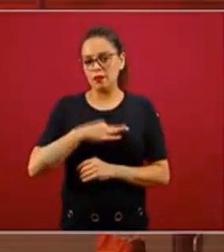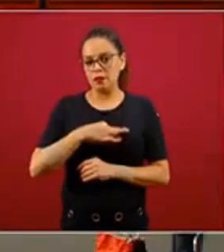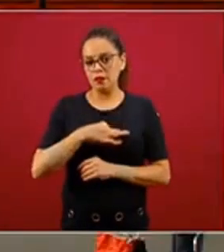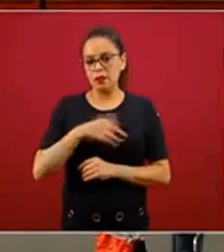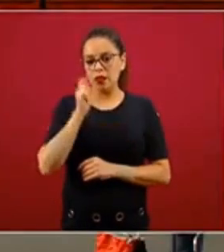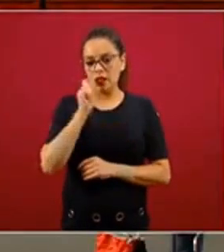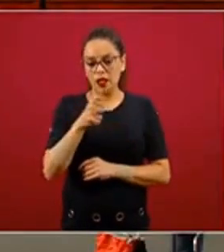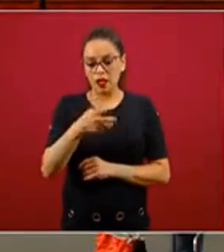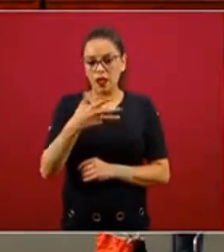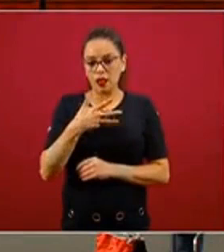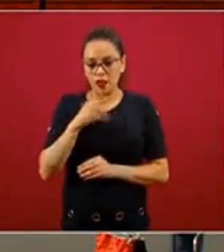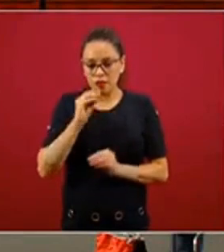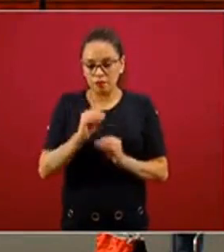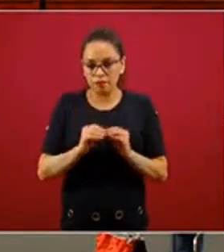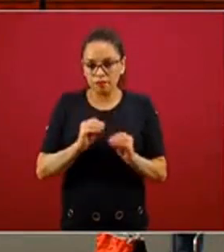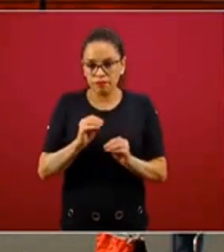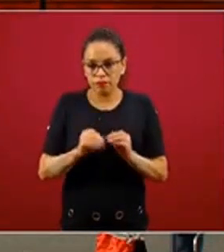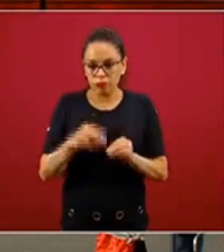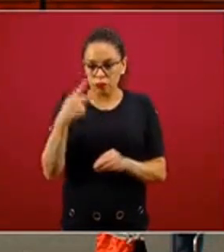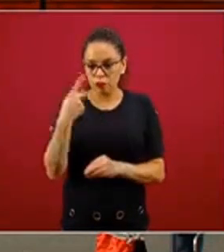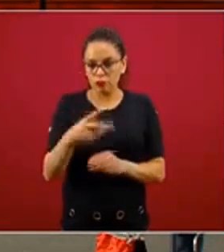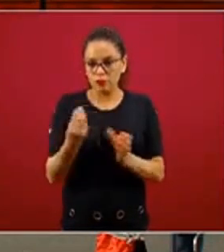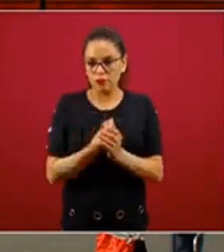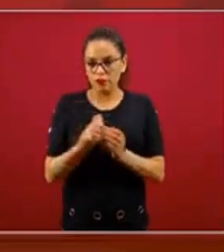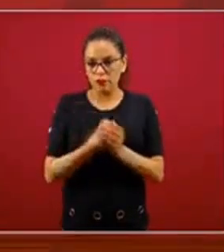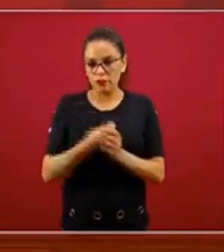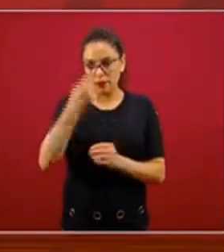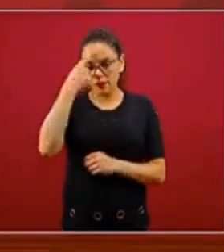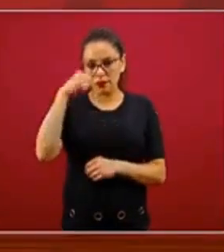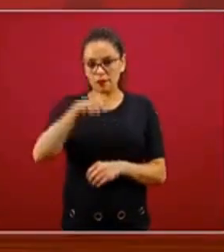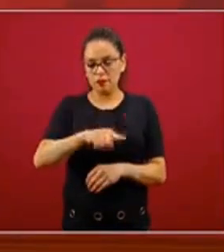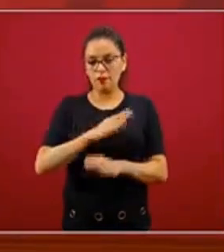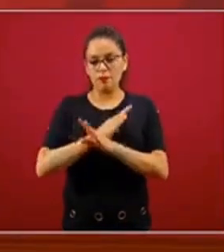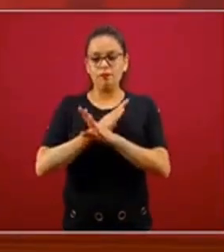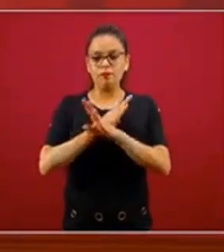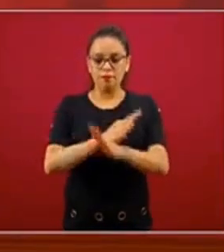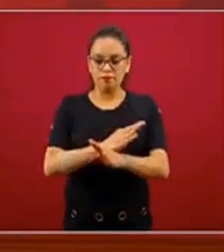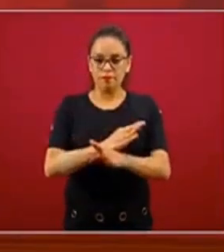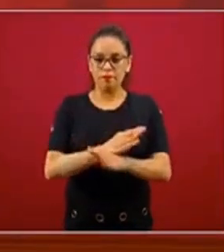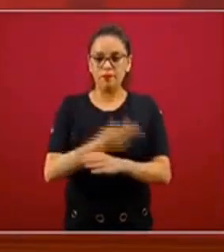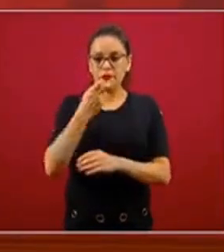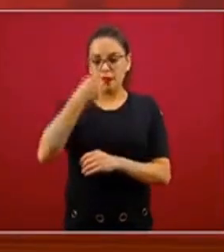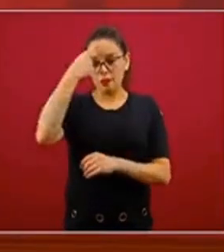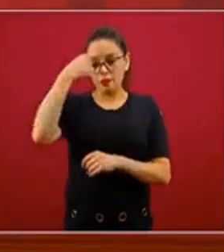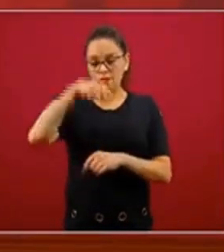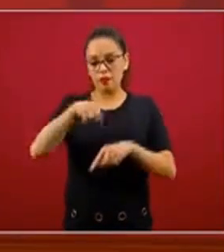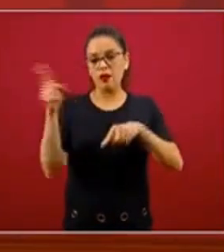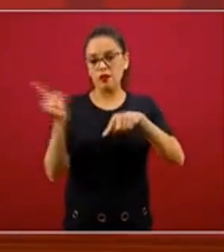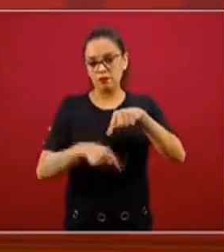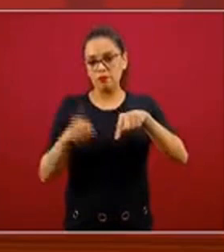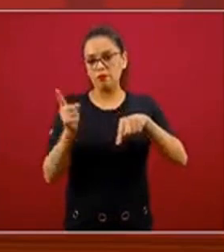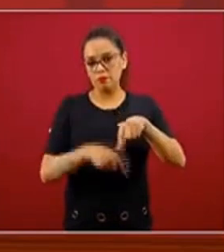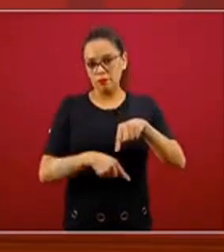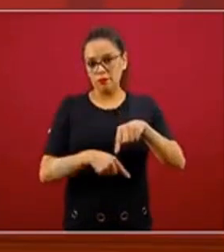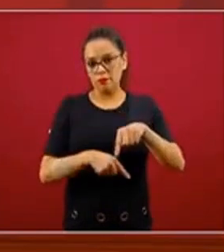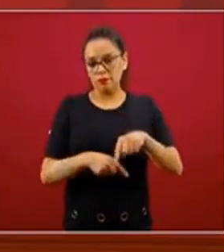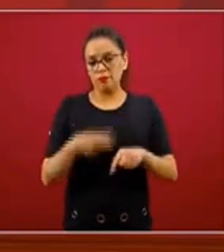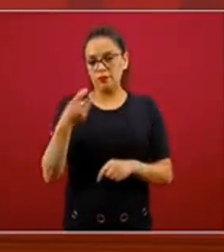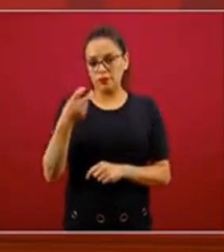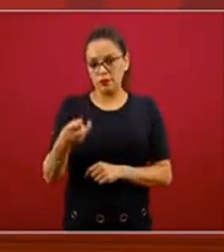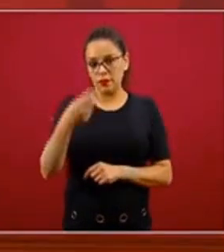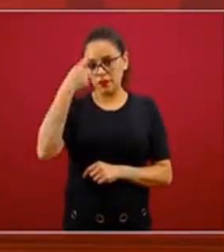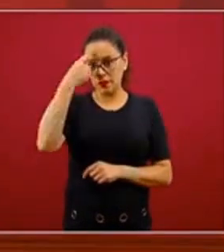componente inhibitorio que lo mantiene a raya y que lo elimina finalmente, ese anticuerpo